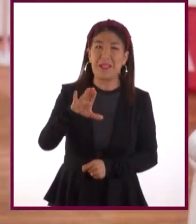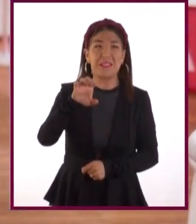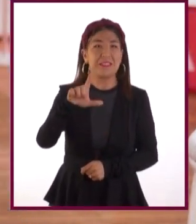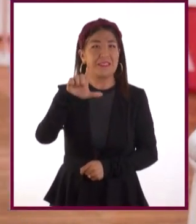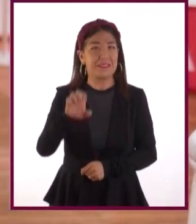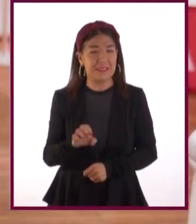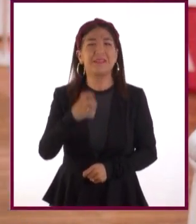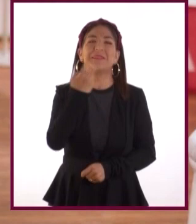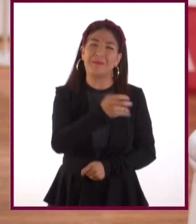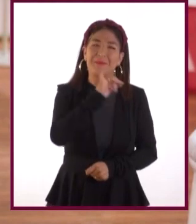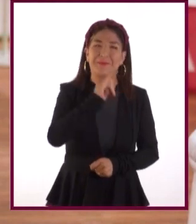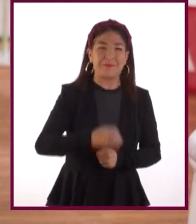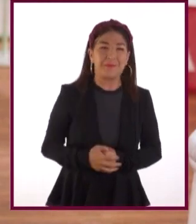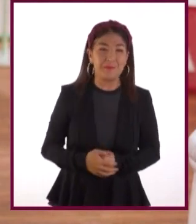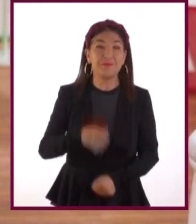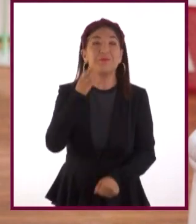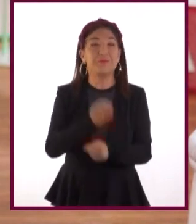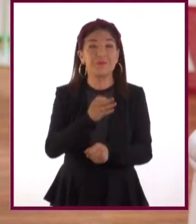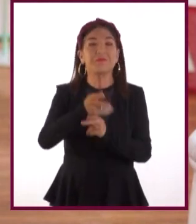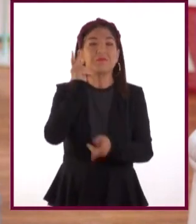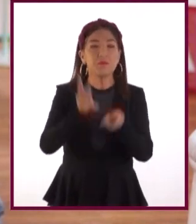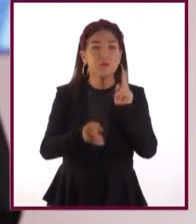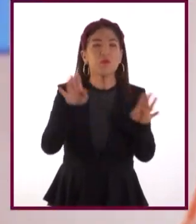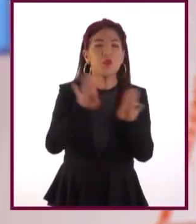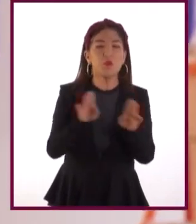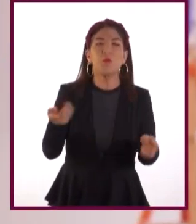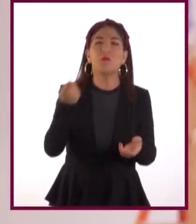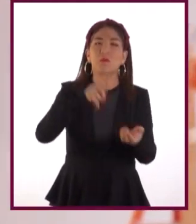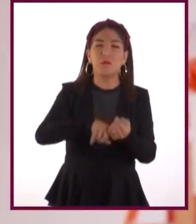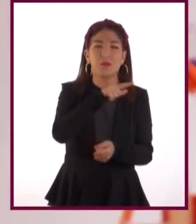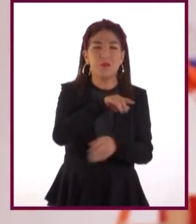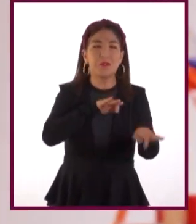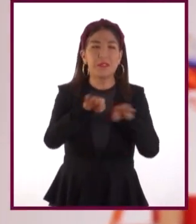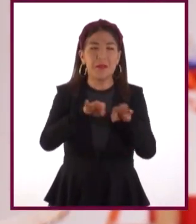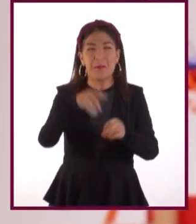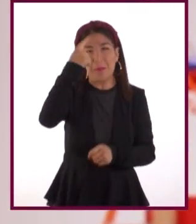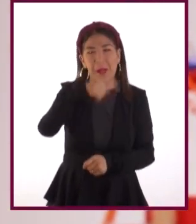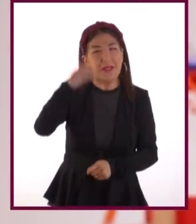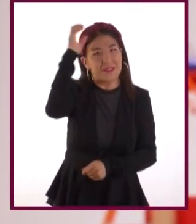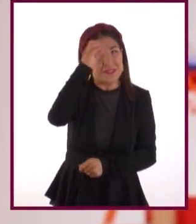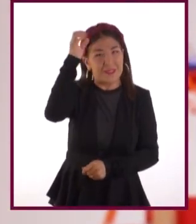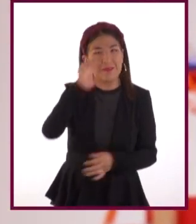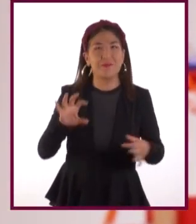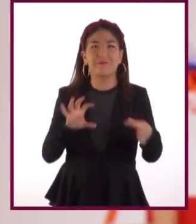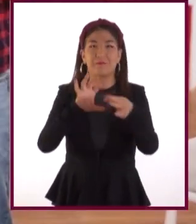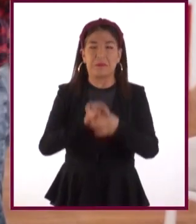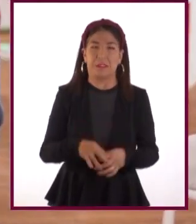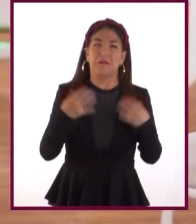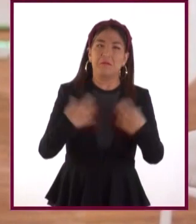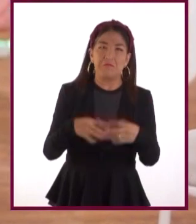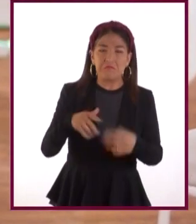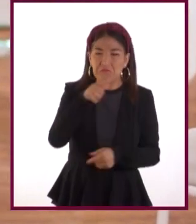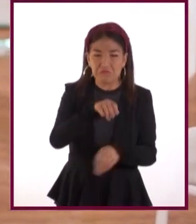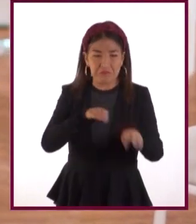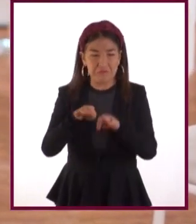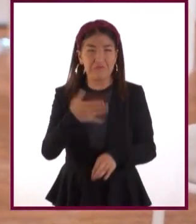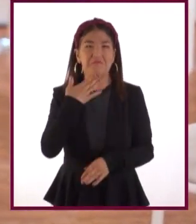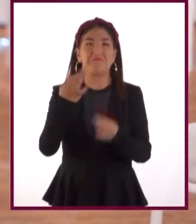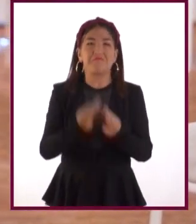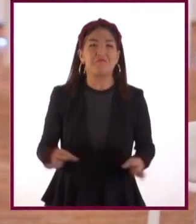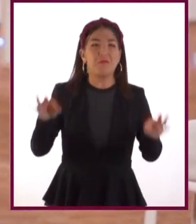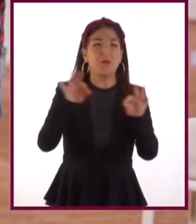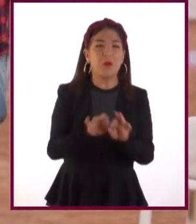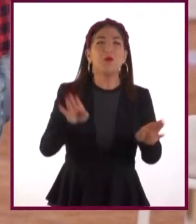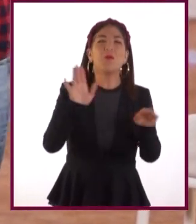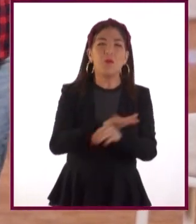de hoy hablaremos de ella? Así es, hablaremos de ella y de cómo influenció al trabajo científico. Un trabajo tan importante